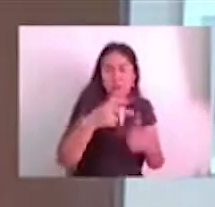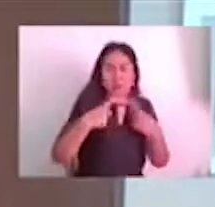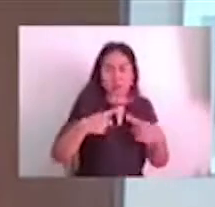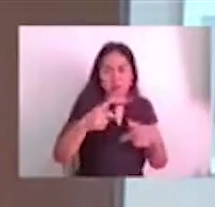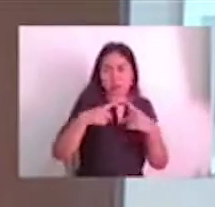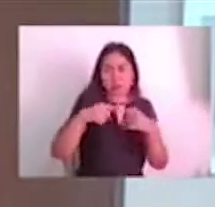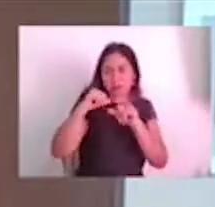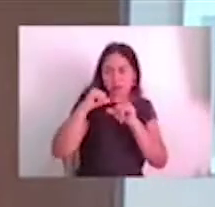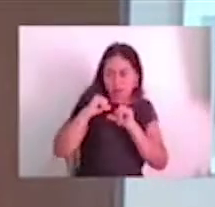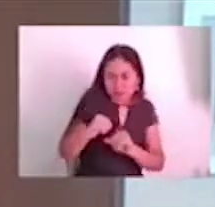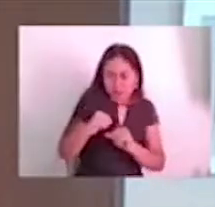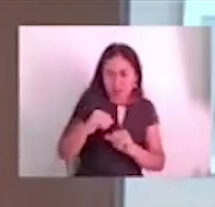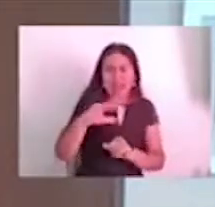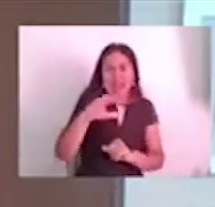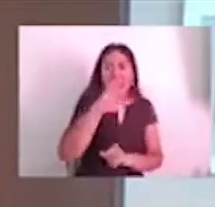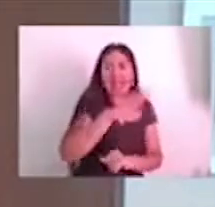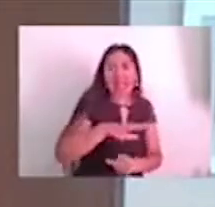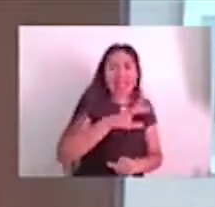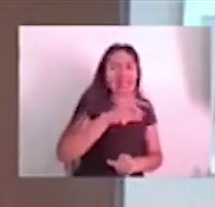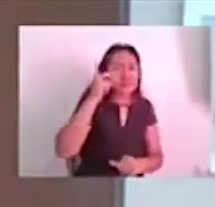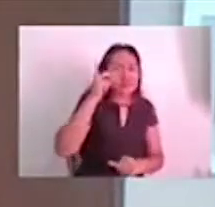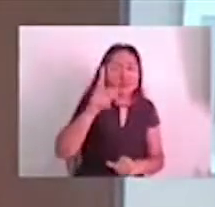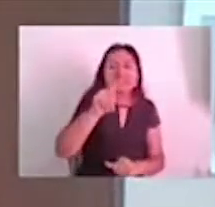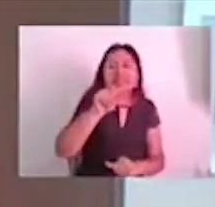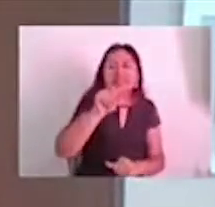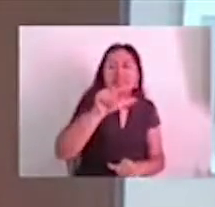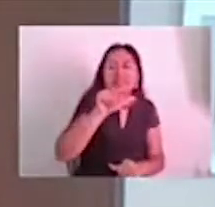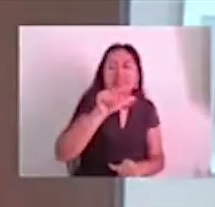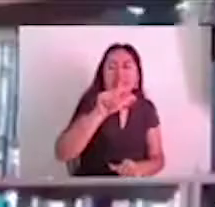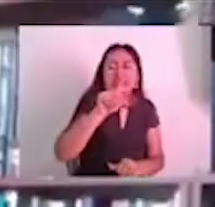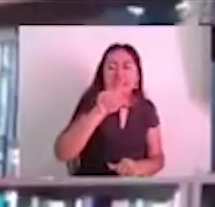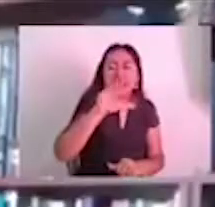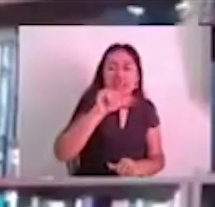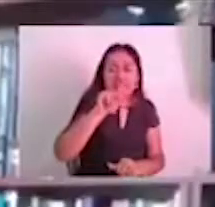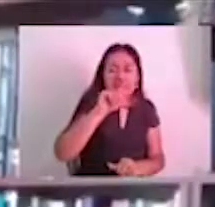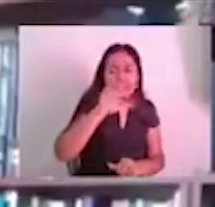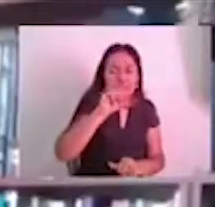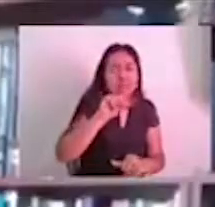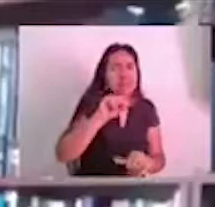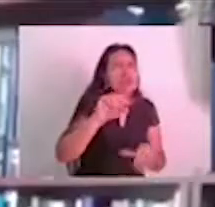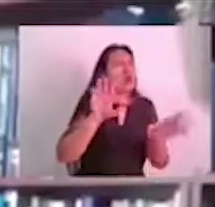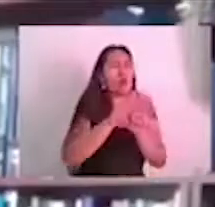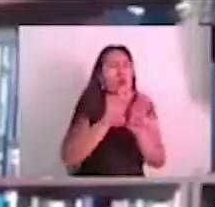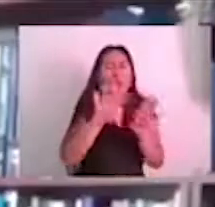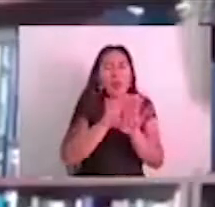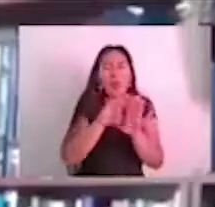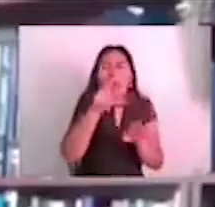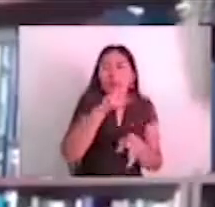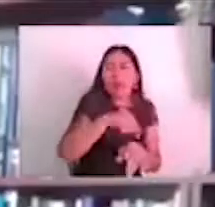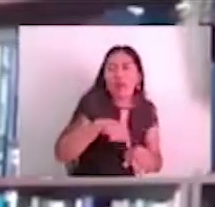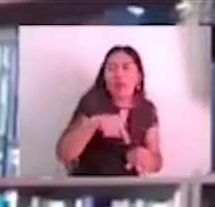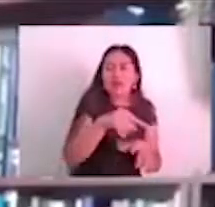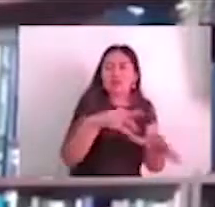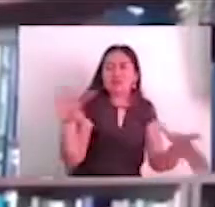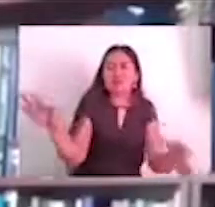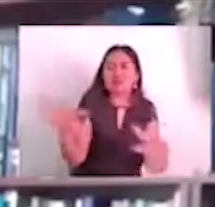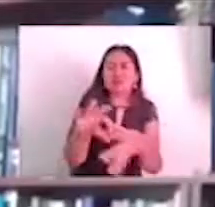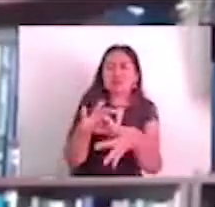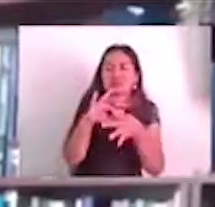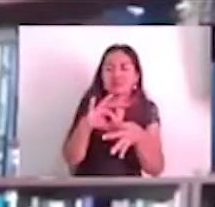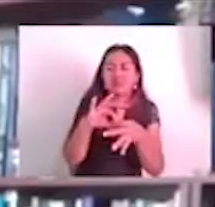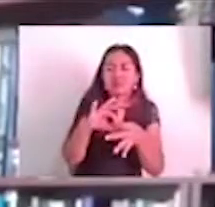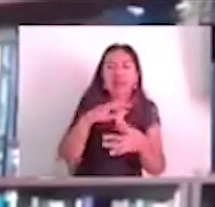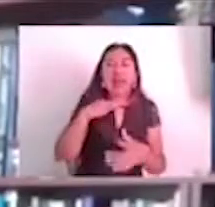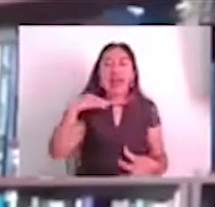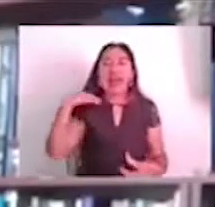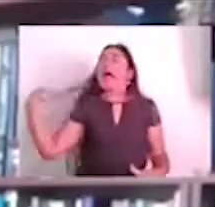tlaxcaltecas, ¿cómo se evangelizaron a los tlaxcaltecas? No, parte de la alianza con Tlaxcala fue